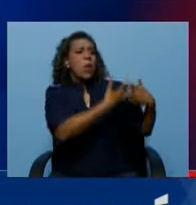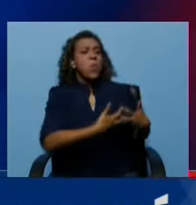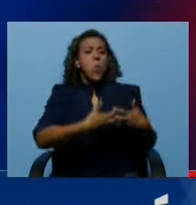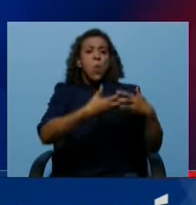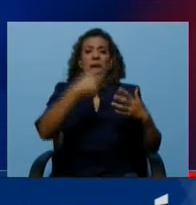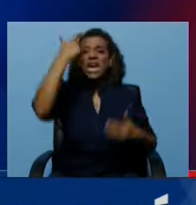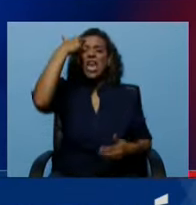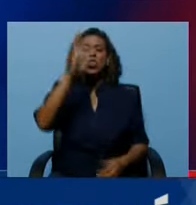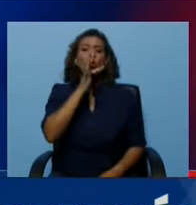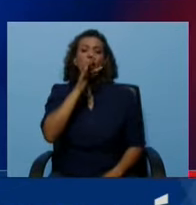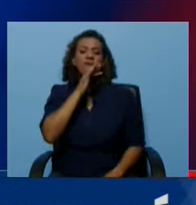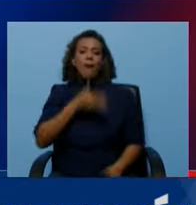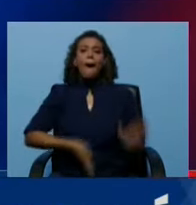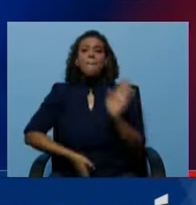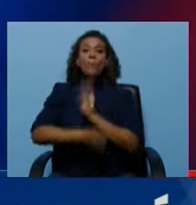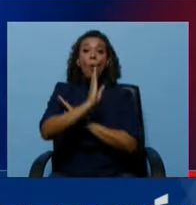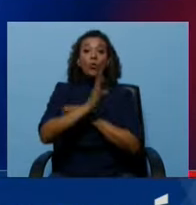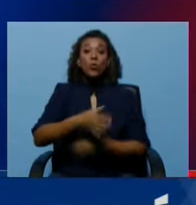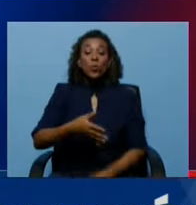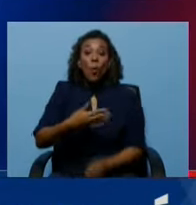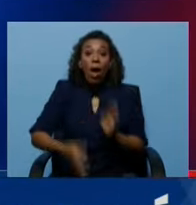creen que todavía pueden